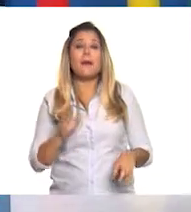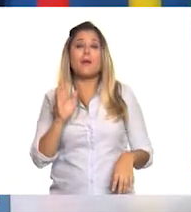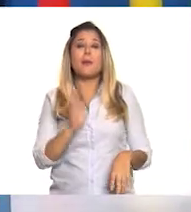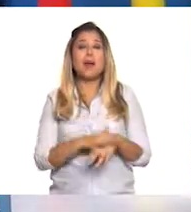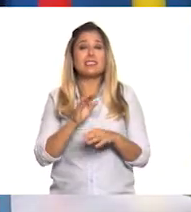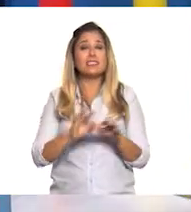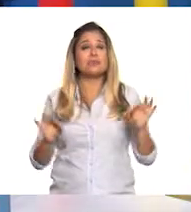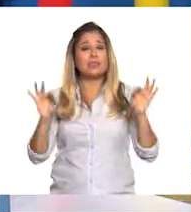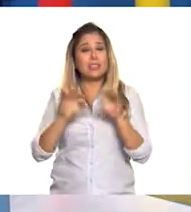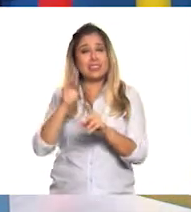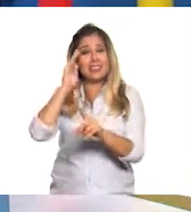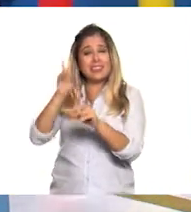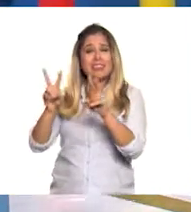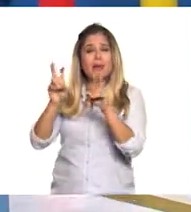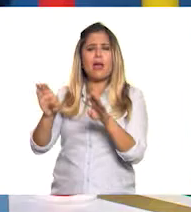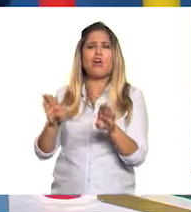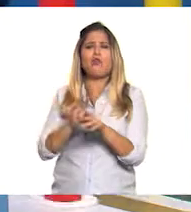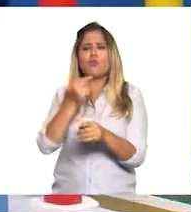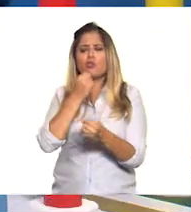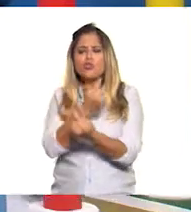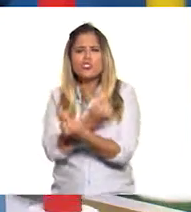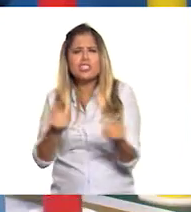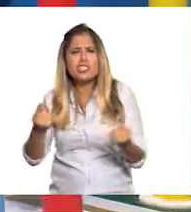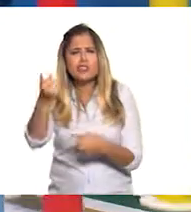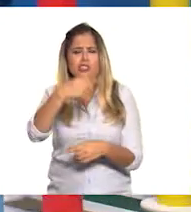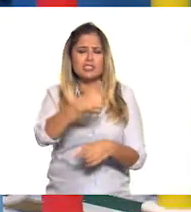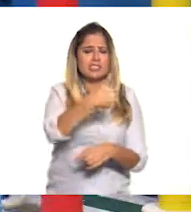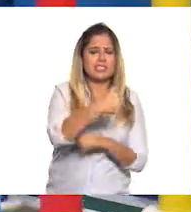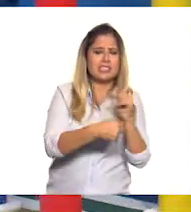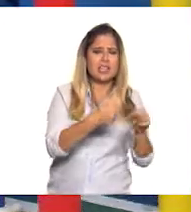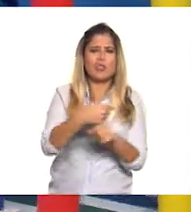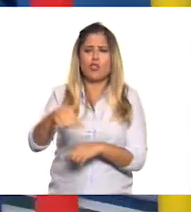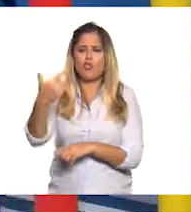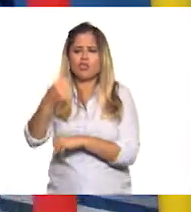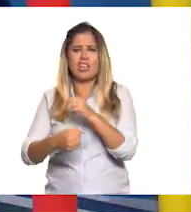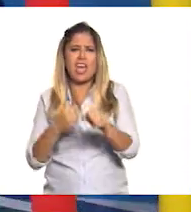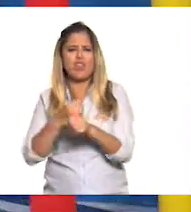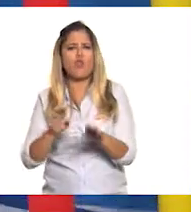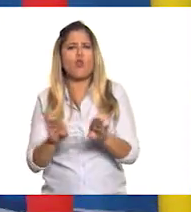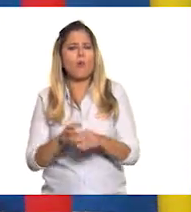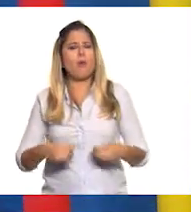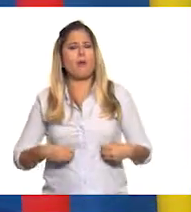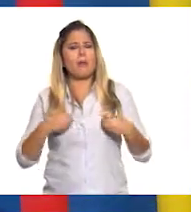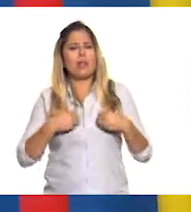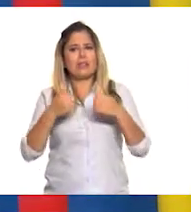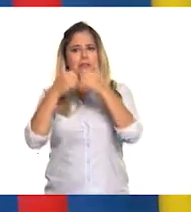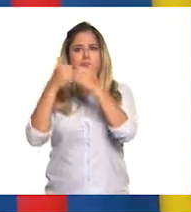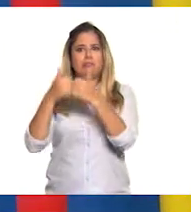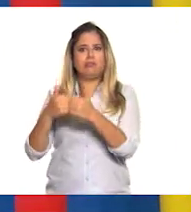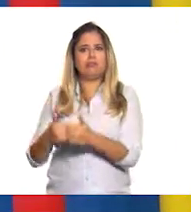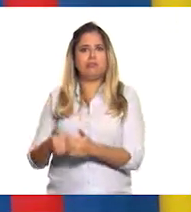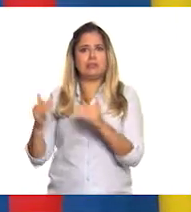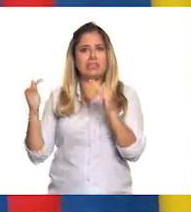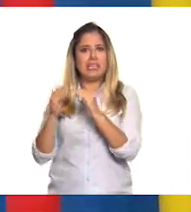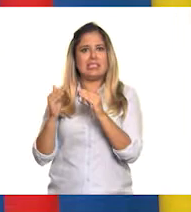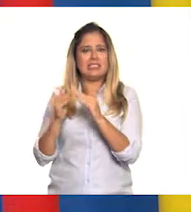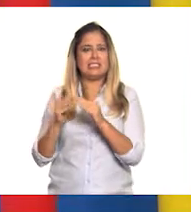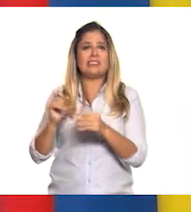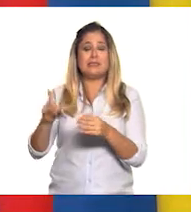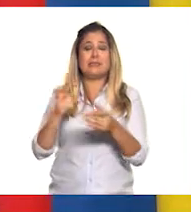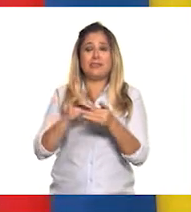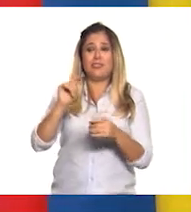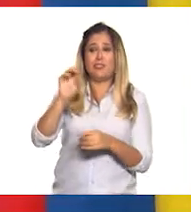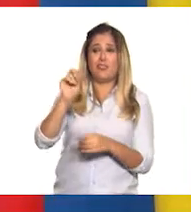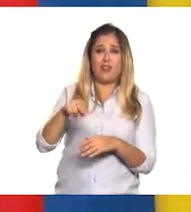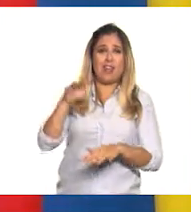saber cómo han vivido las niñas y niños de 6 a 12 años el confinamiento. Y justo por cómo Tom me contaba que se siente